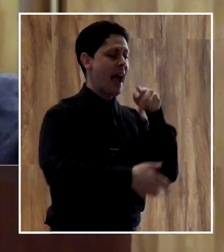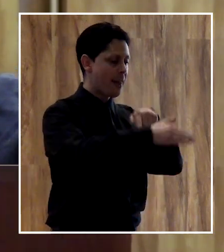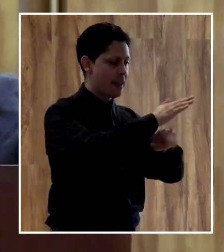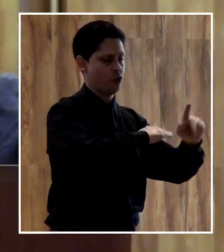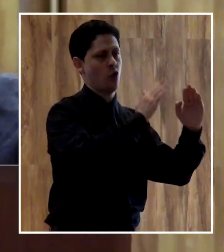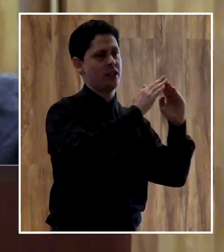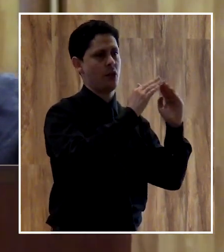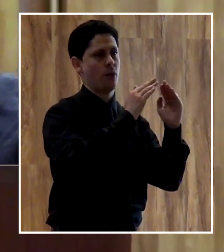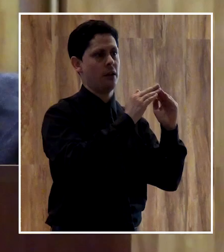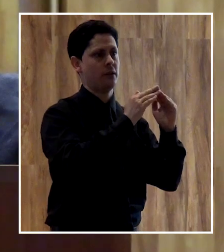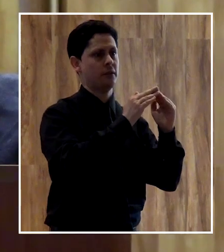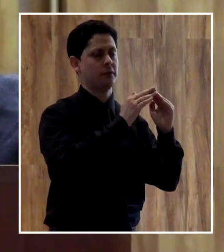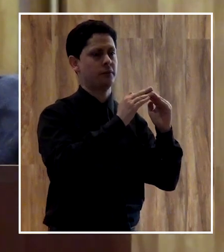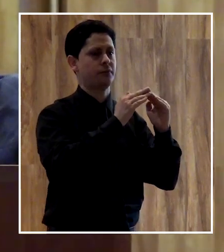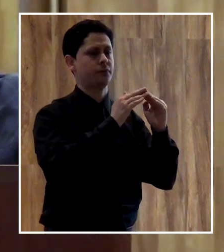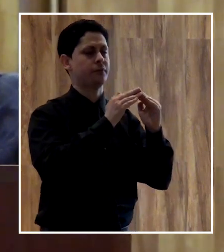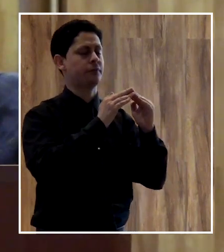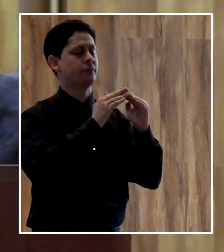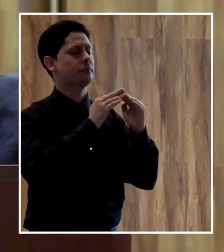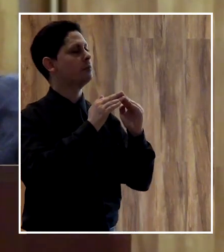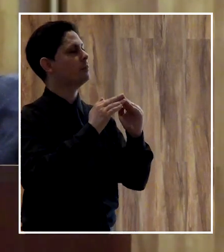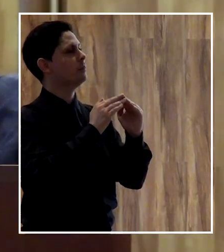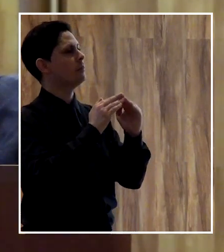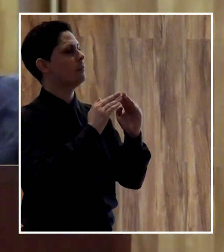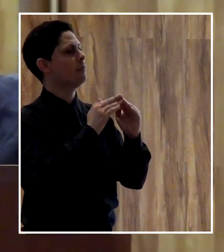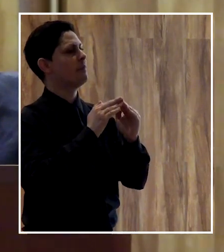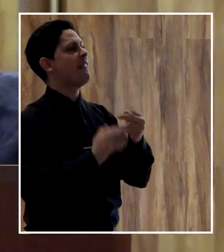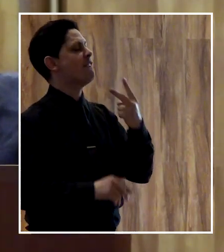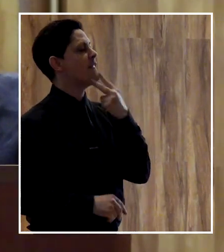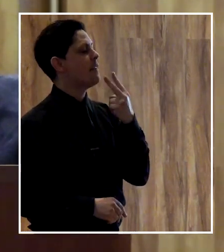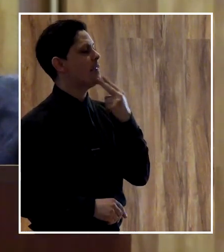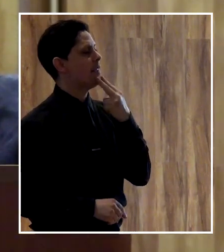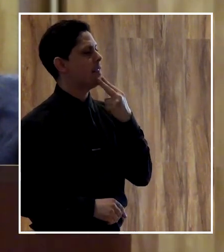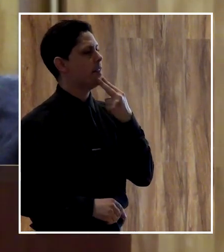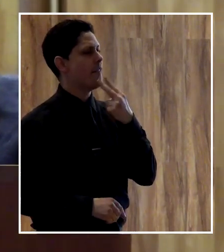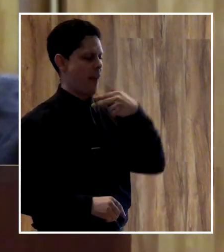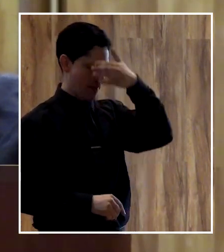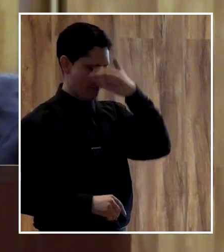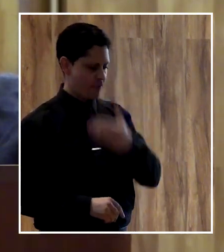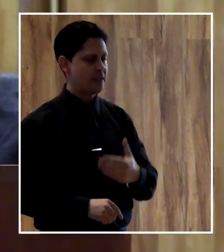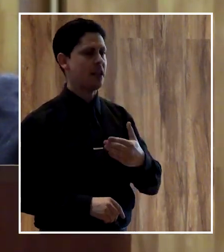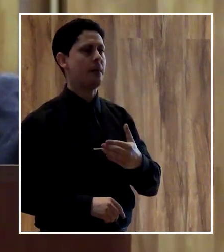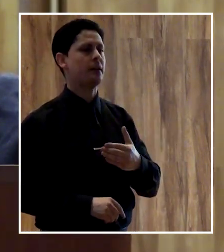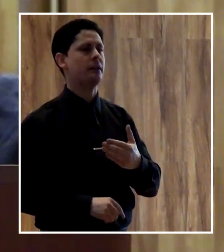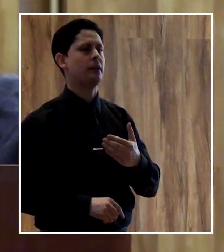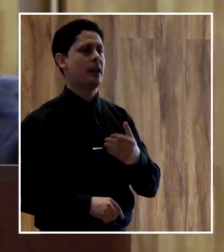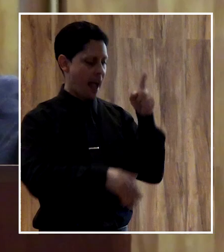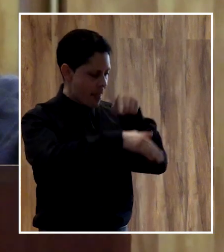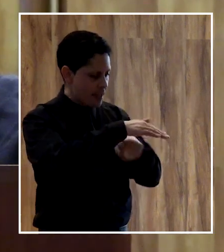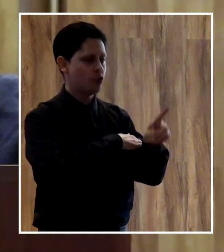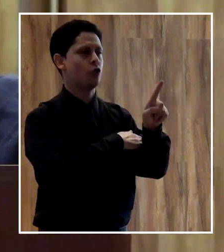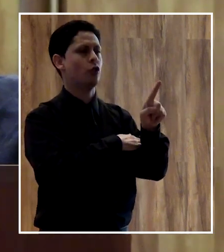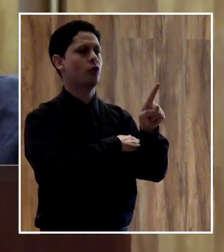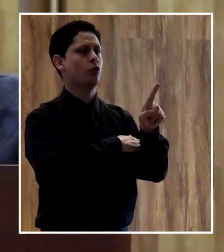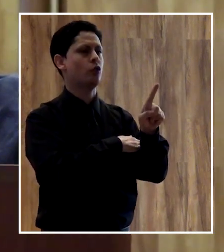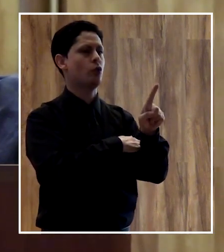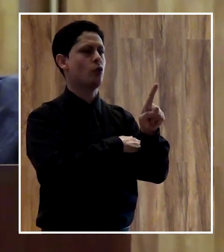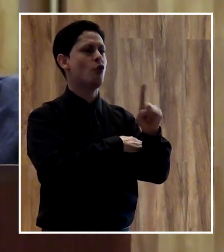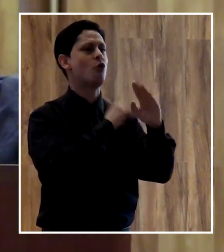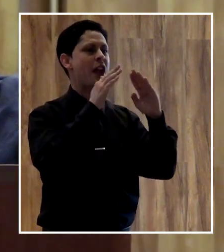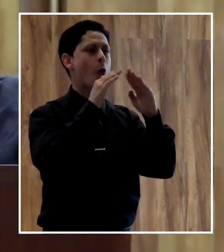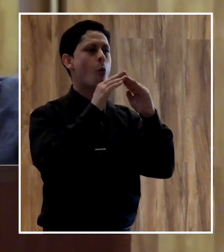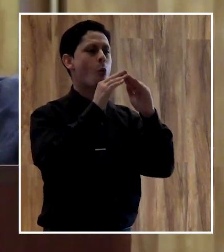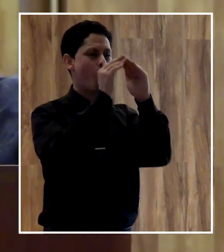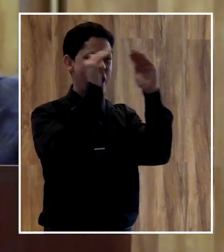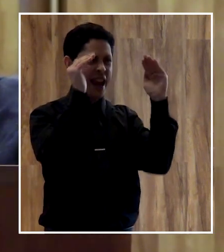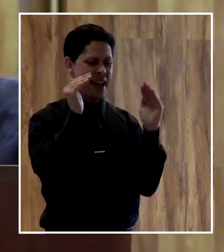hecho significativo en mi vida haber sido vivir físicamente en una escuela